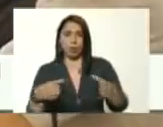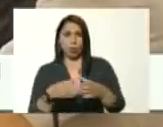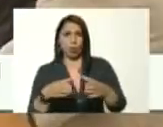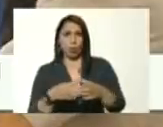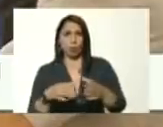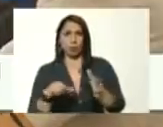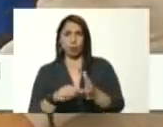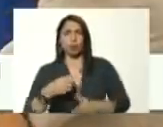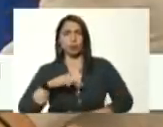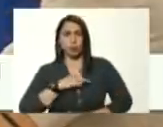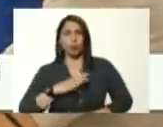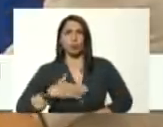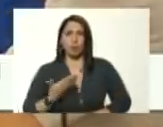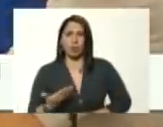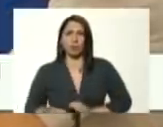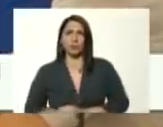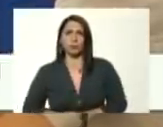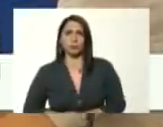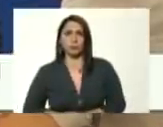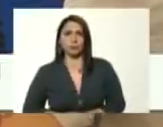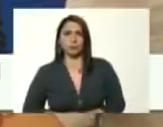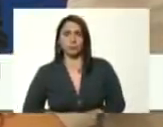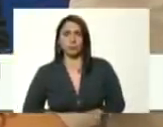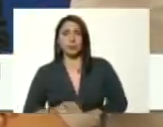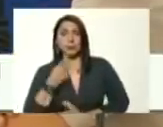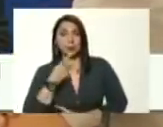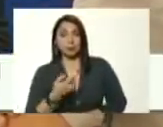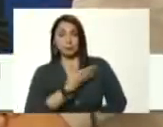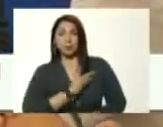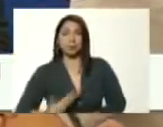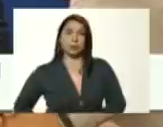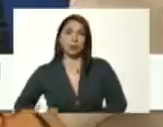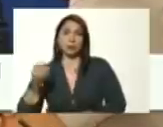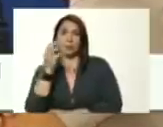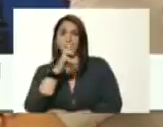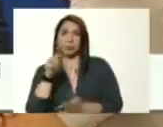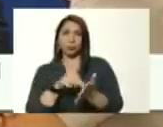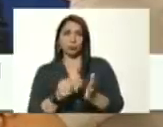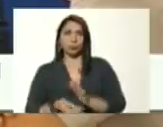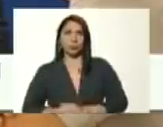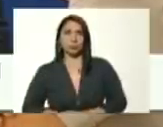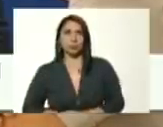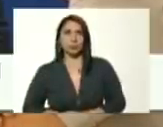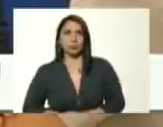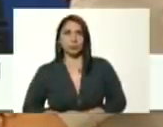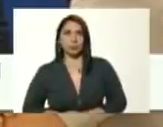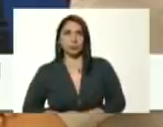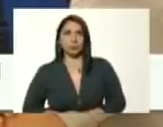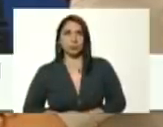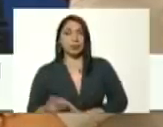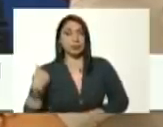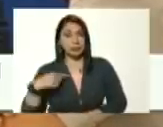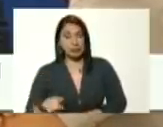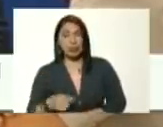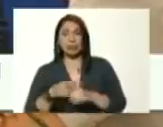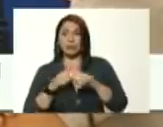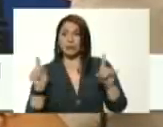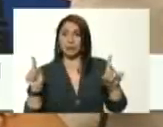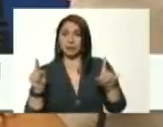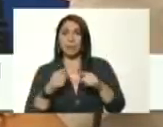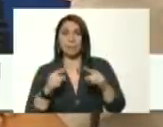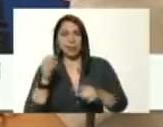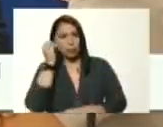pudiéramos nosotros como lo ha dicho el presidente de la asamblea nacional tener diferencias pero ser